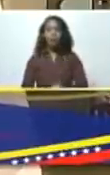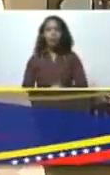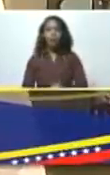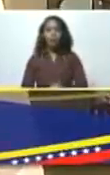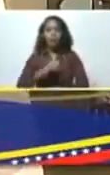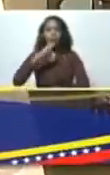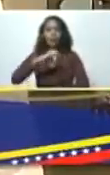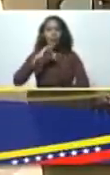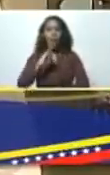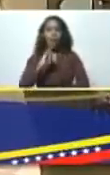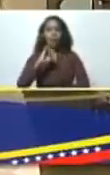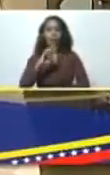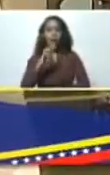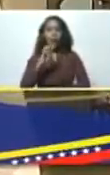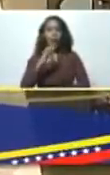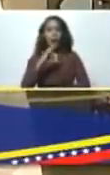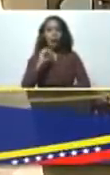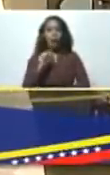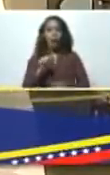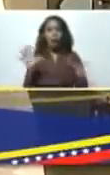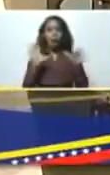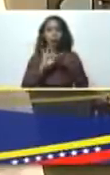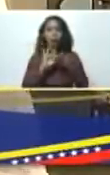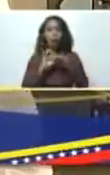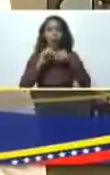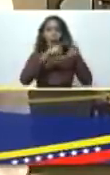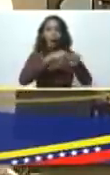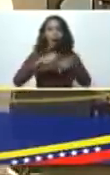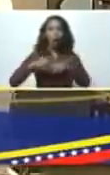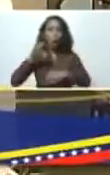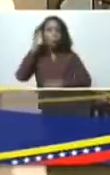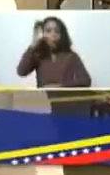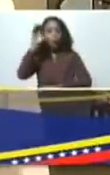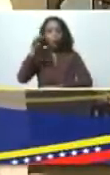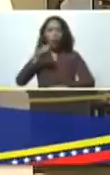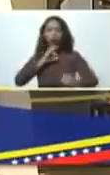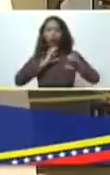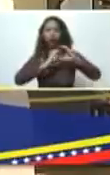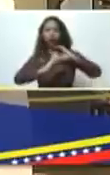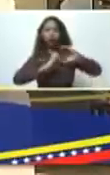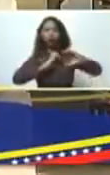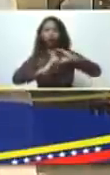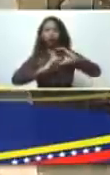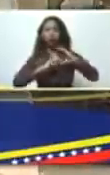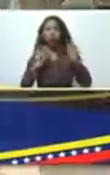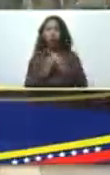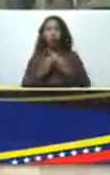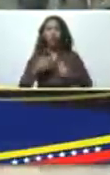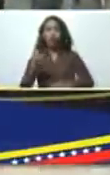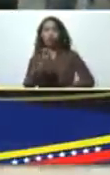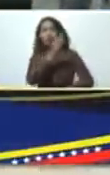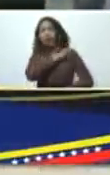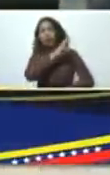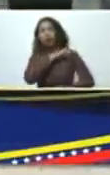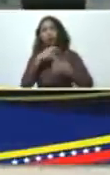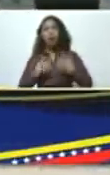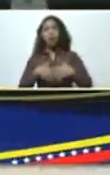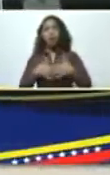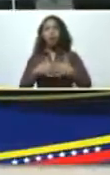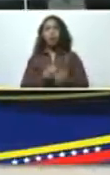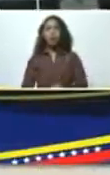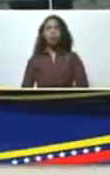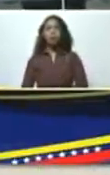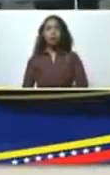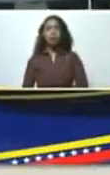Seiveca, una empresa filial de Agropatria, en conversaciones con nuestra querida gerente de la empresa,